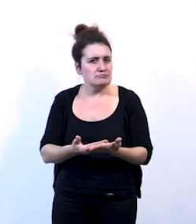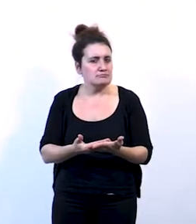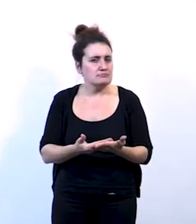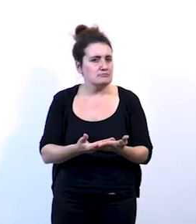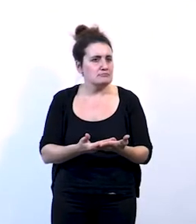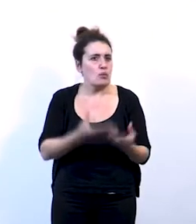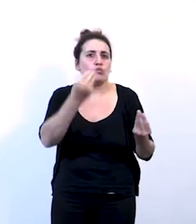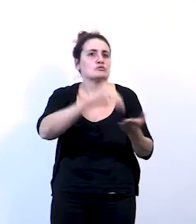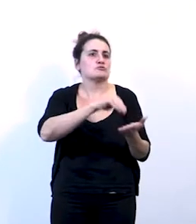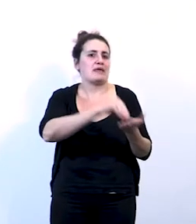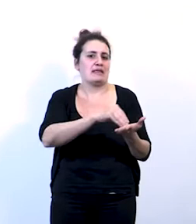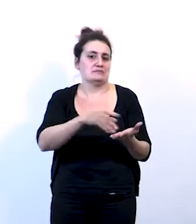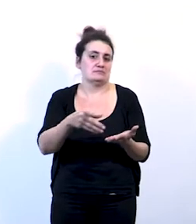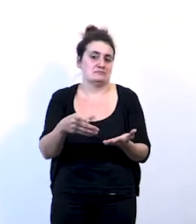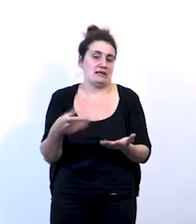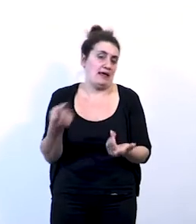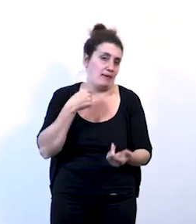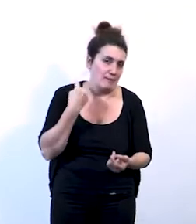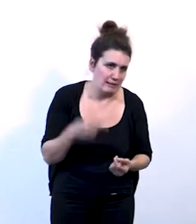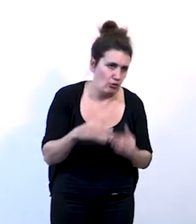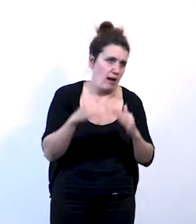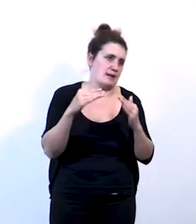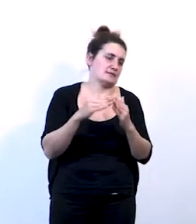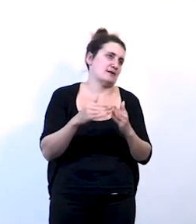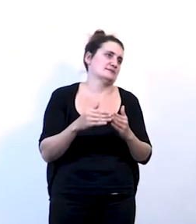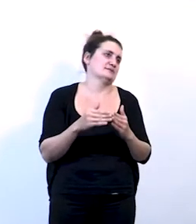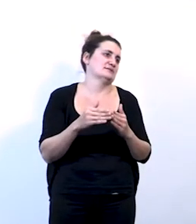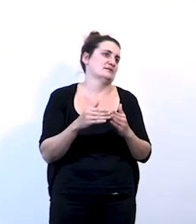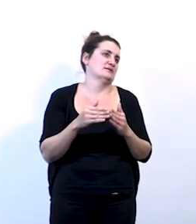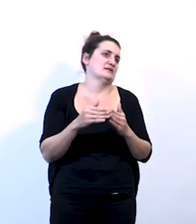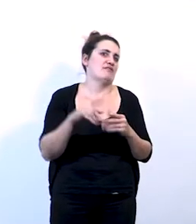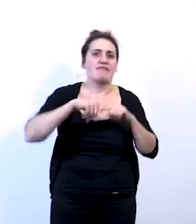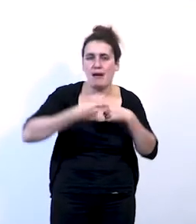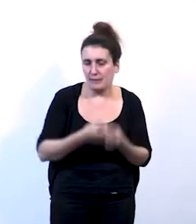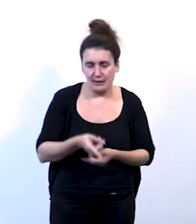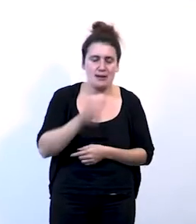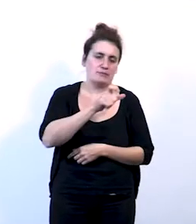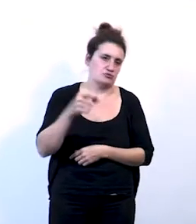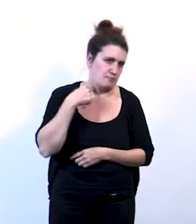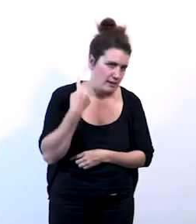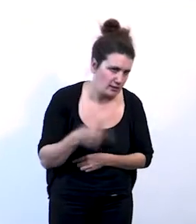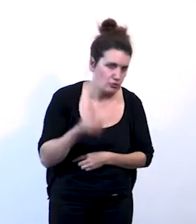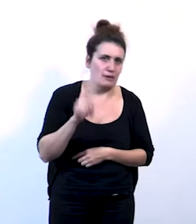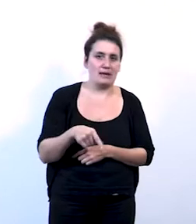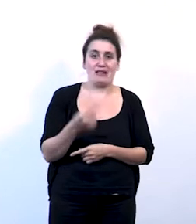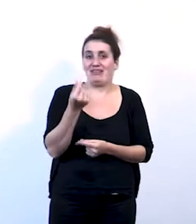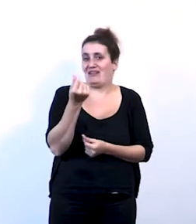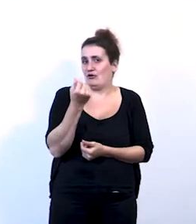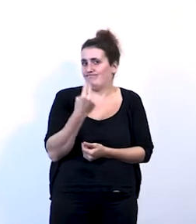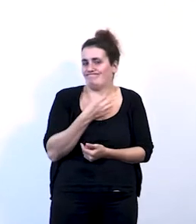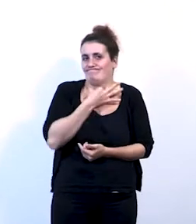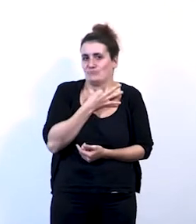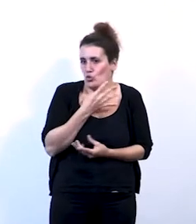que en muchos casos han perdido sus casas, que han perdido a muchos familiares, que tienen lo justo para la